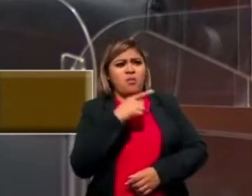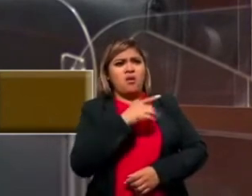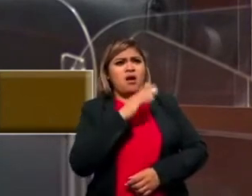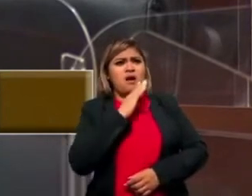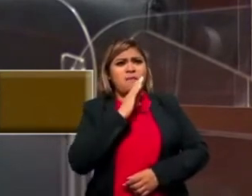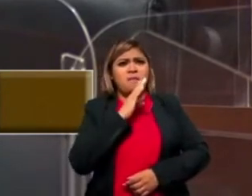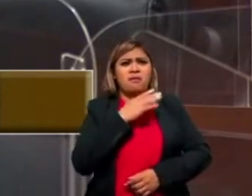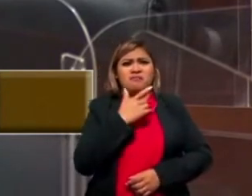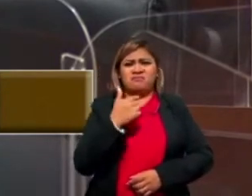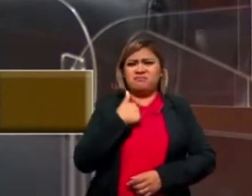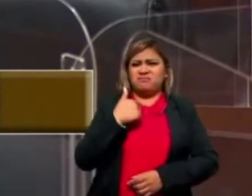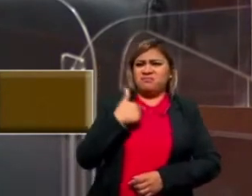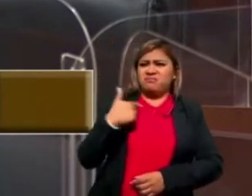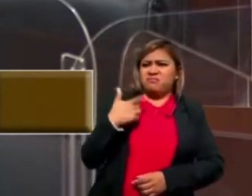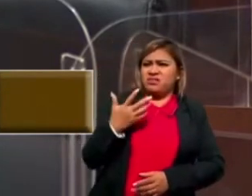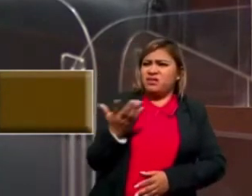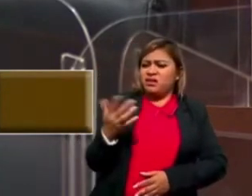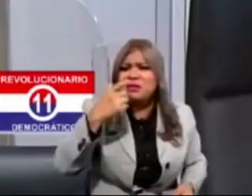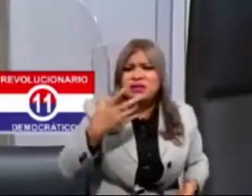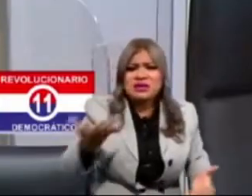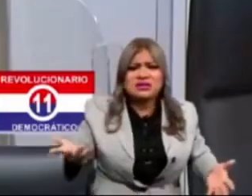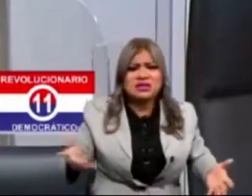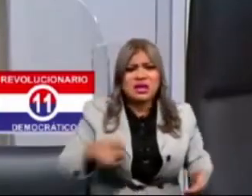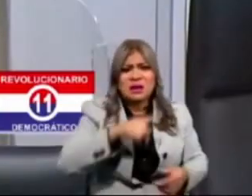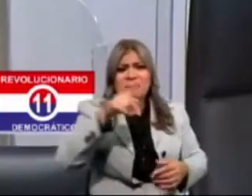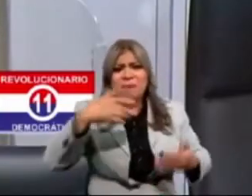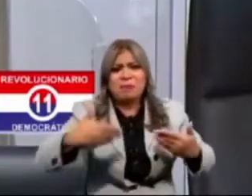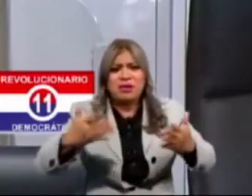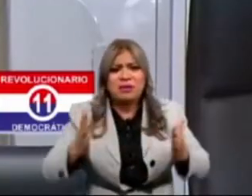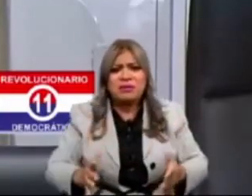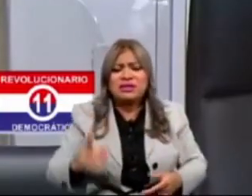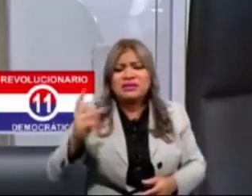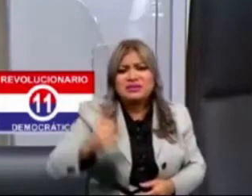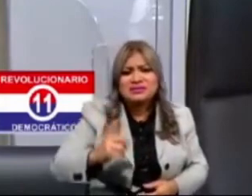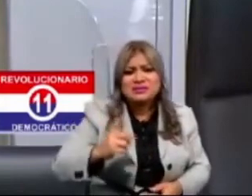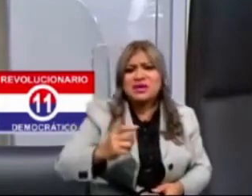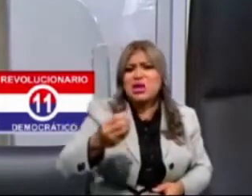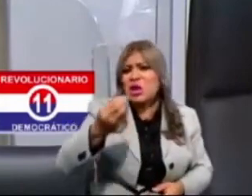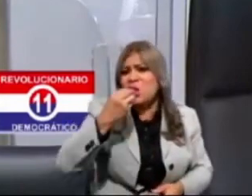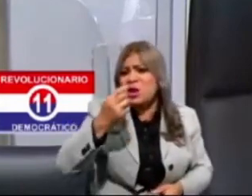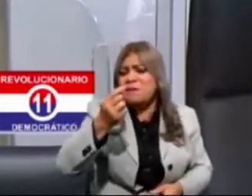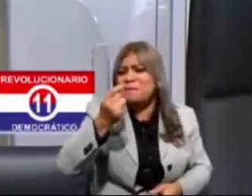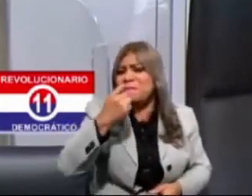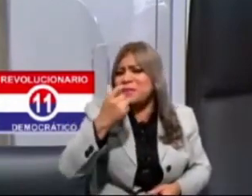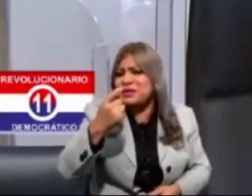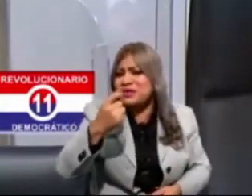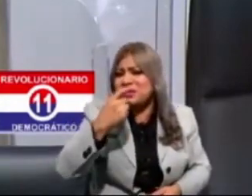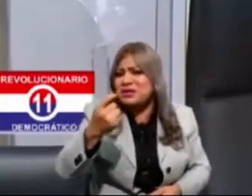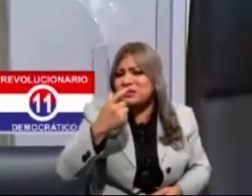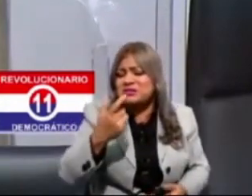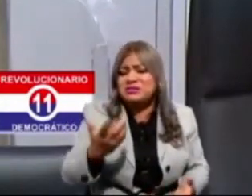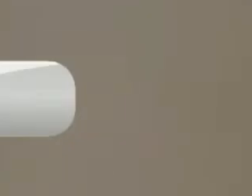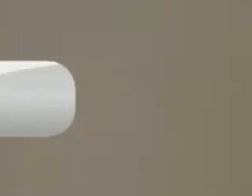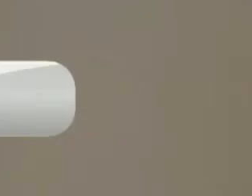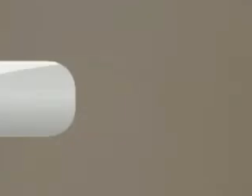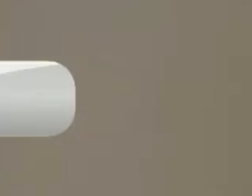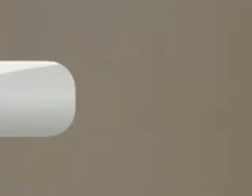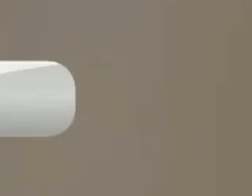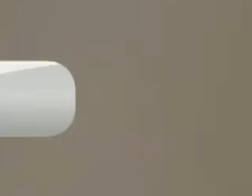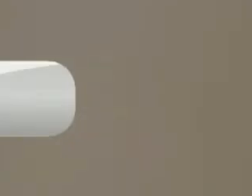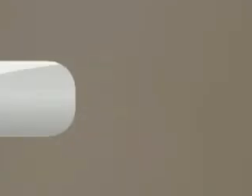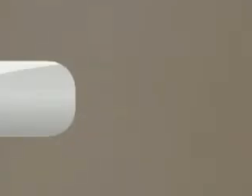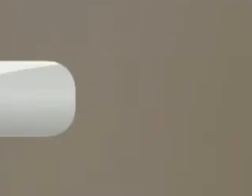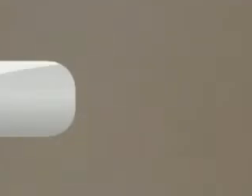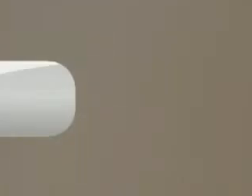decente con la persona que está compareciendo. Ese es mi derecho. Gente que piensa en la droga, además un poco de hipócrita, que bien que se mete en su droga. Y yo voy